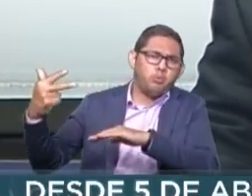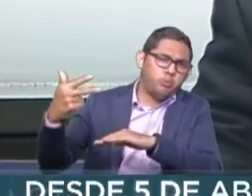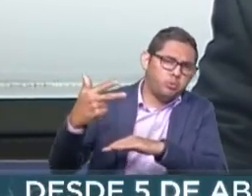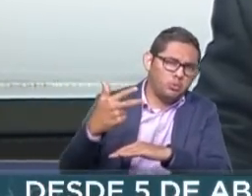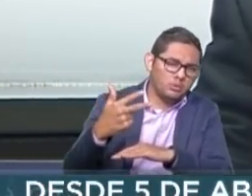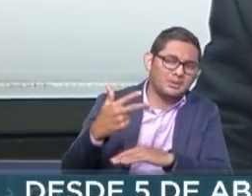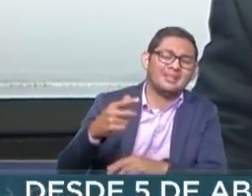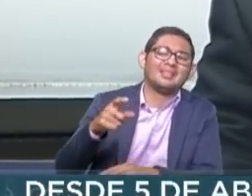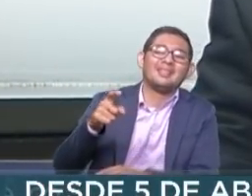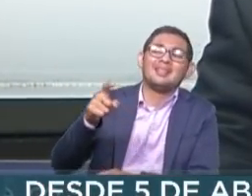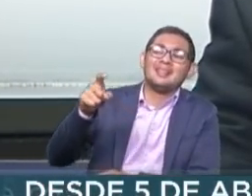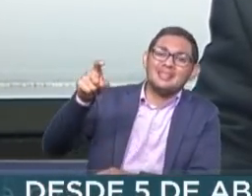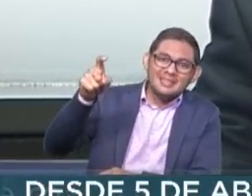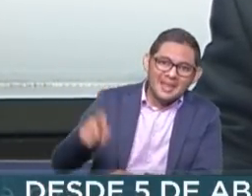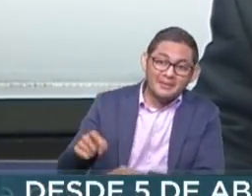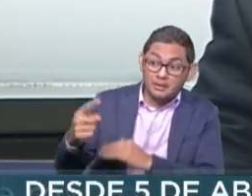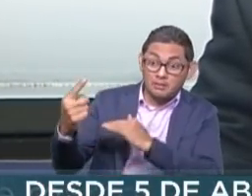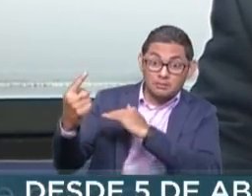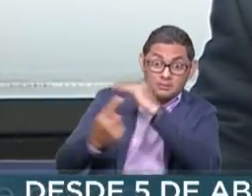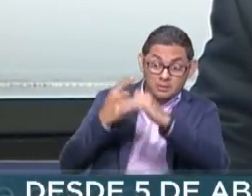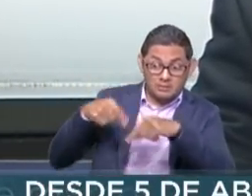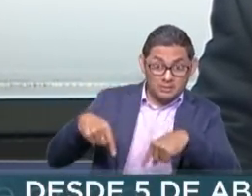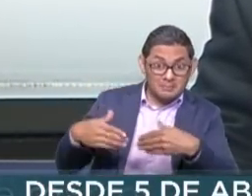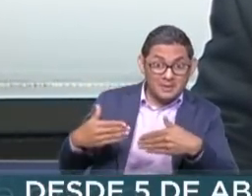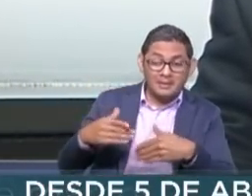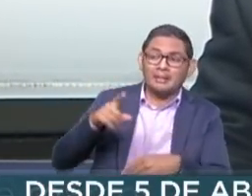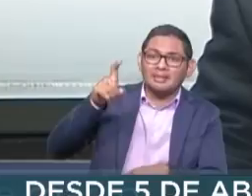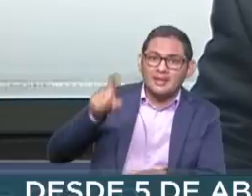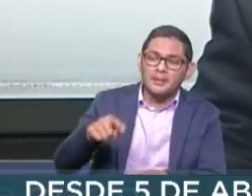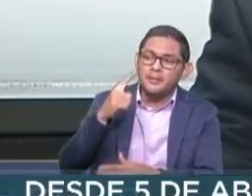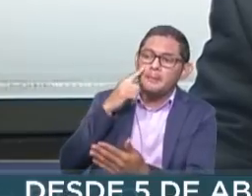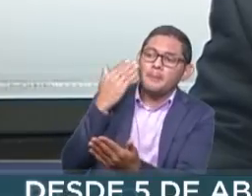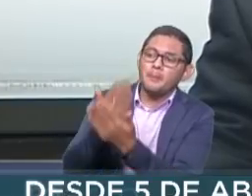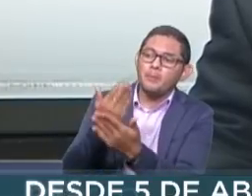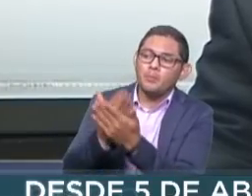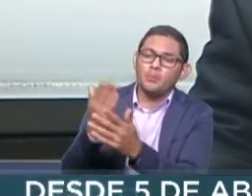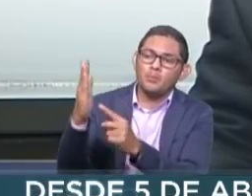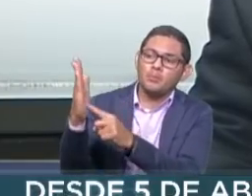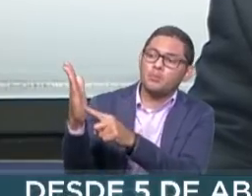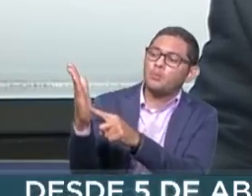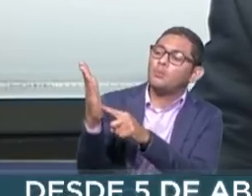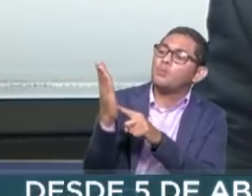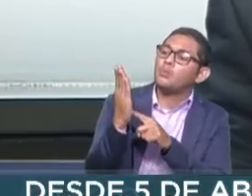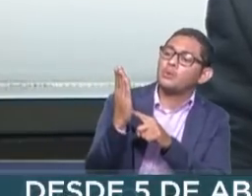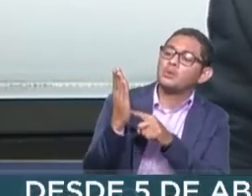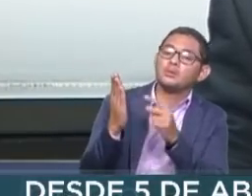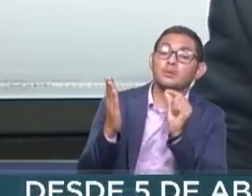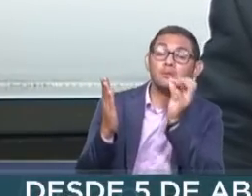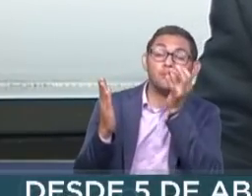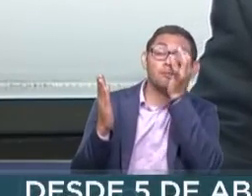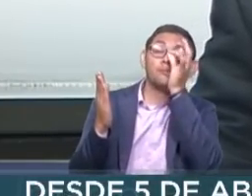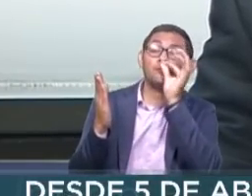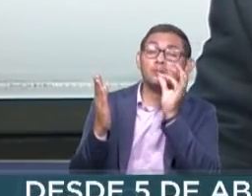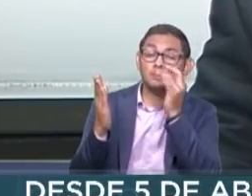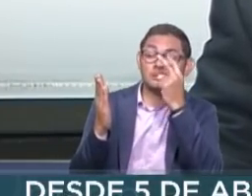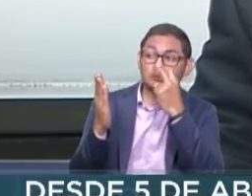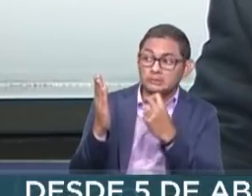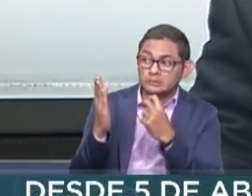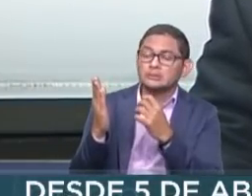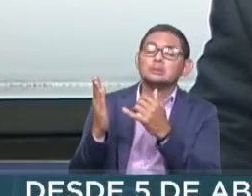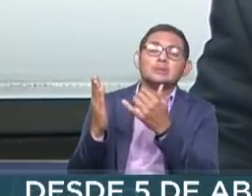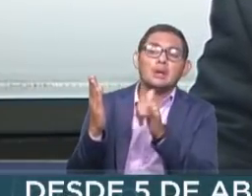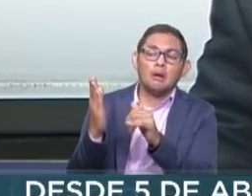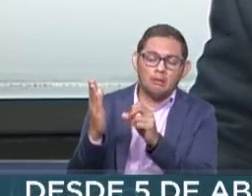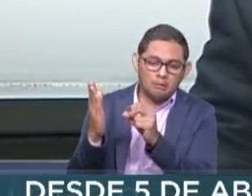previas a su llegada al país y luego, al tocar el suelo panameño,